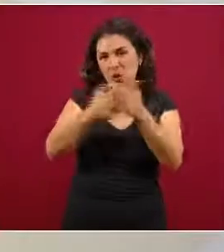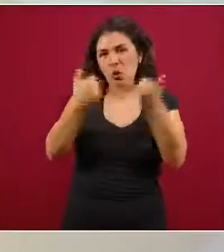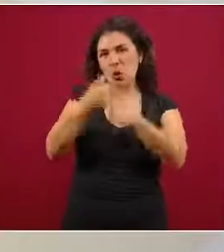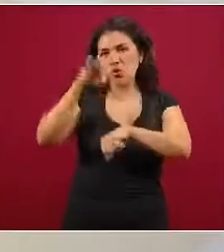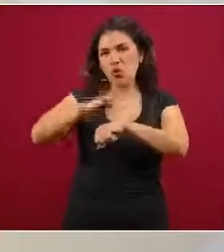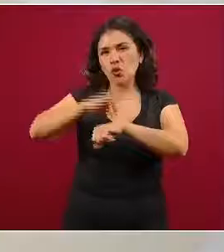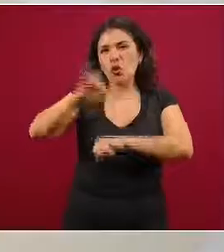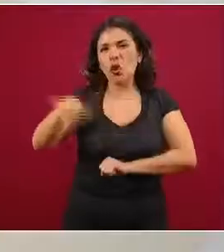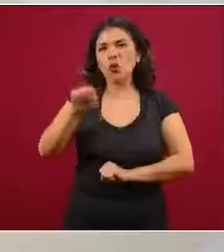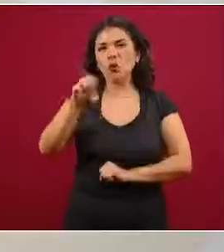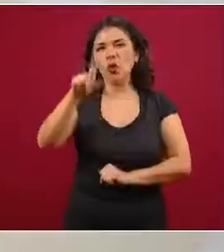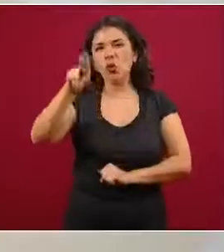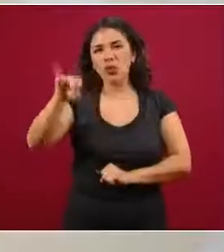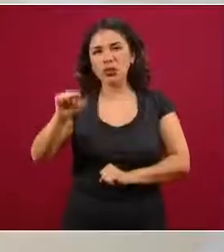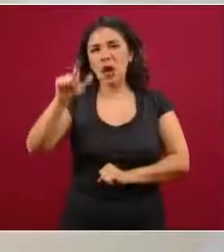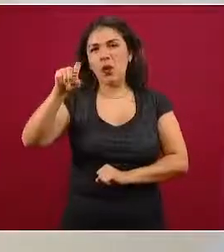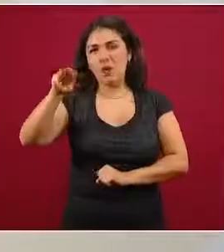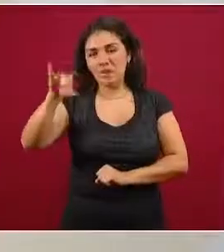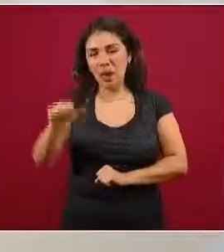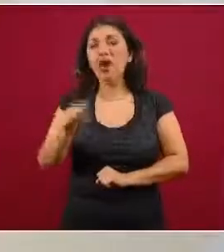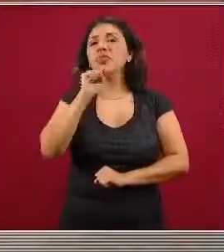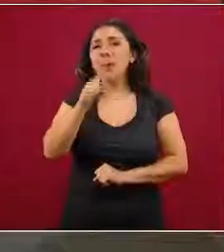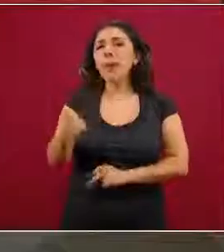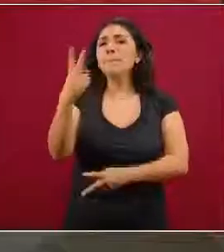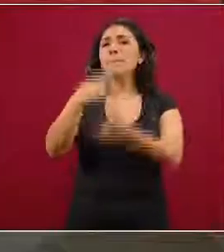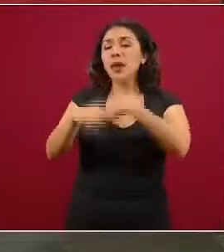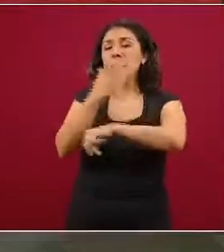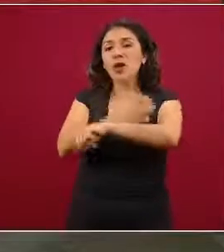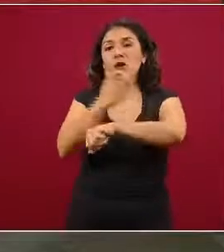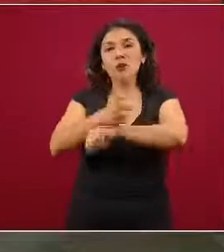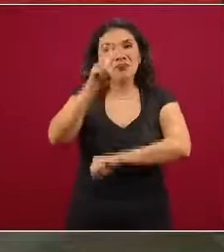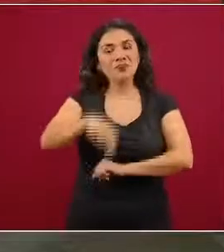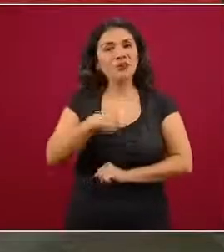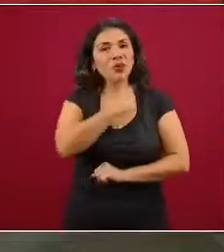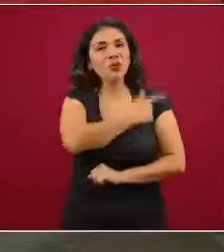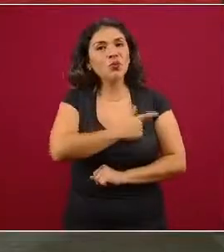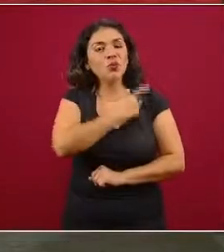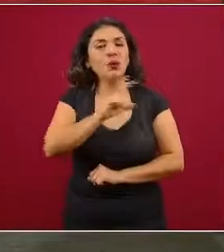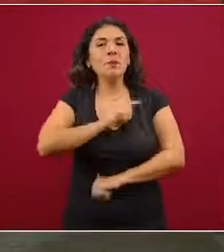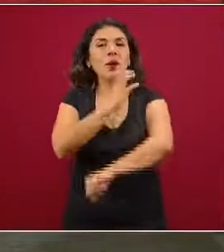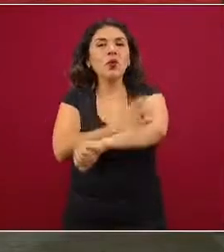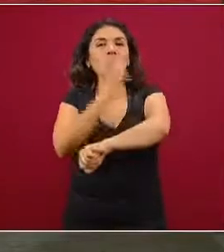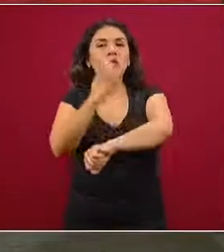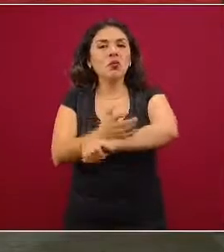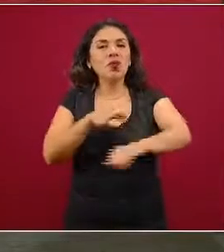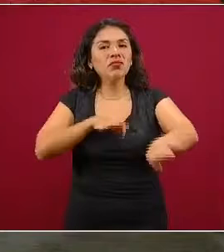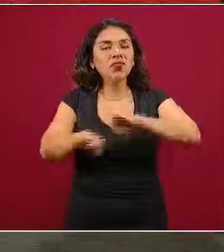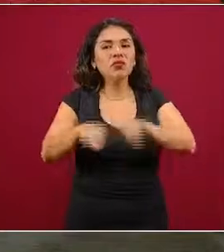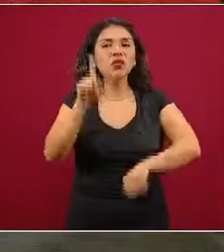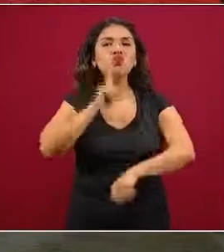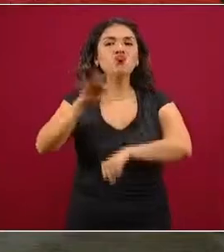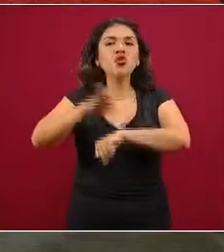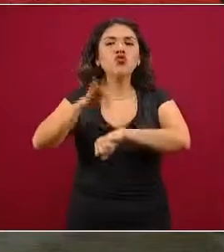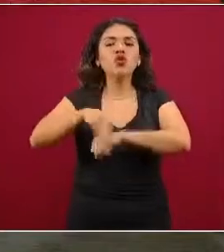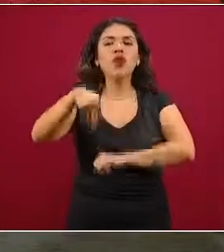Salomía y nos acompaña y nos da mucho gusto nuestra colega, la doctora Carla